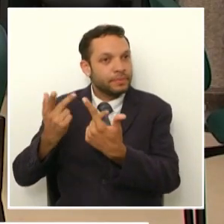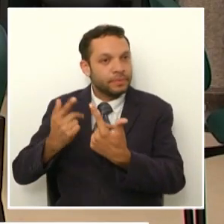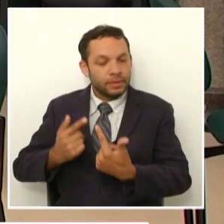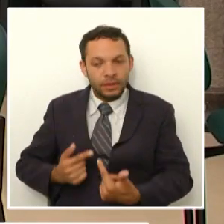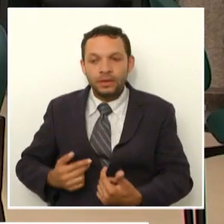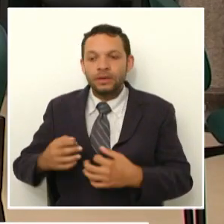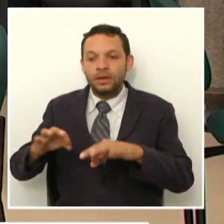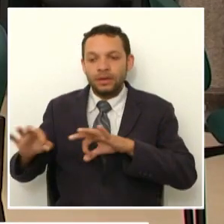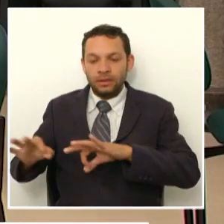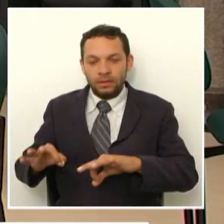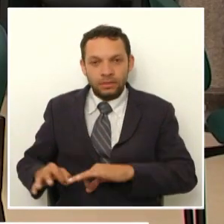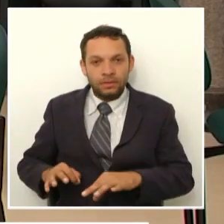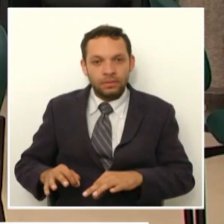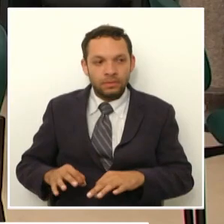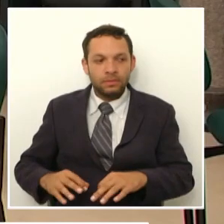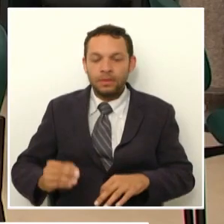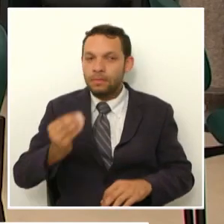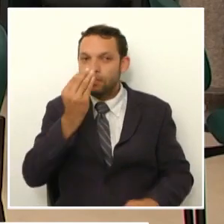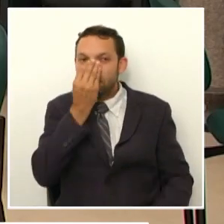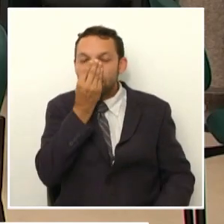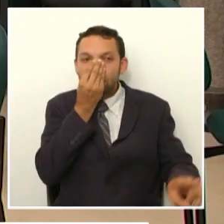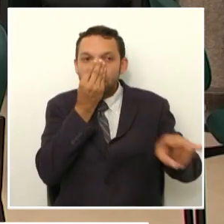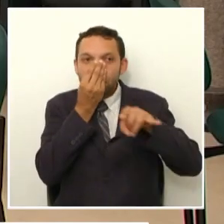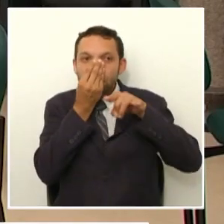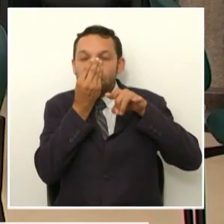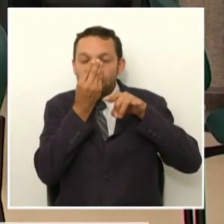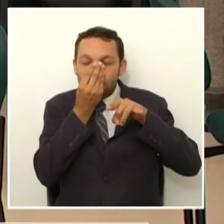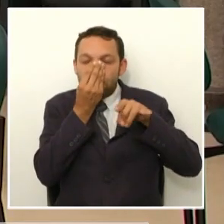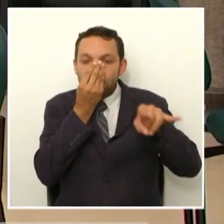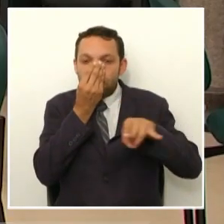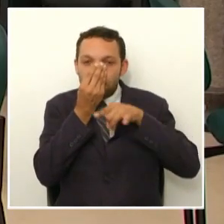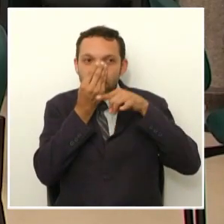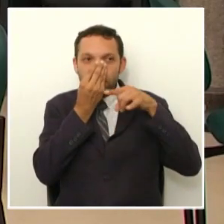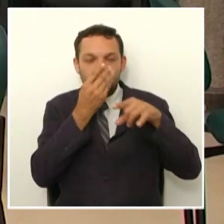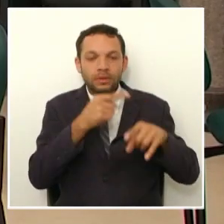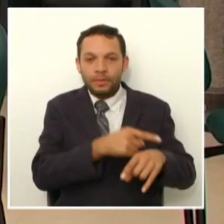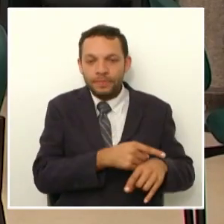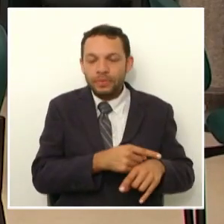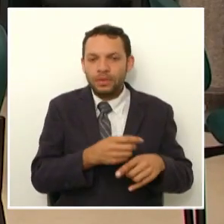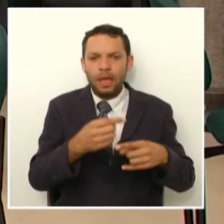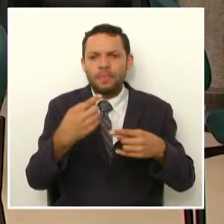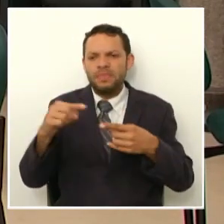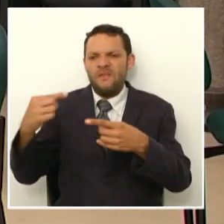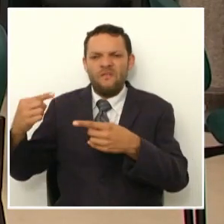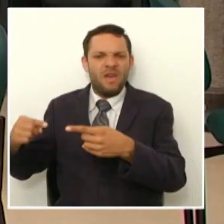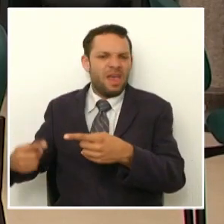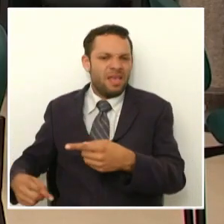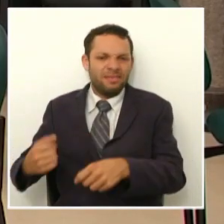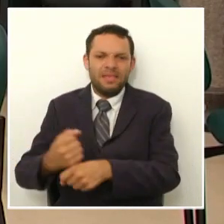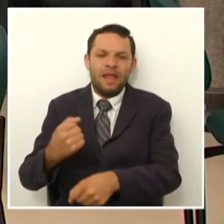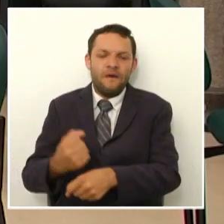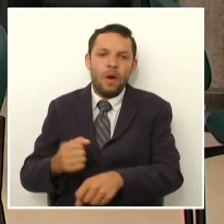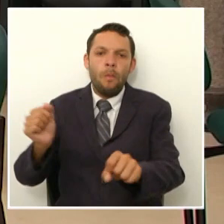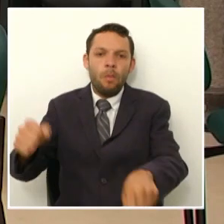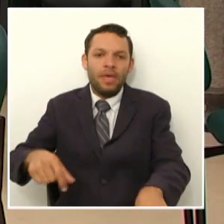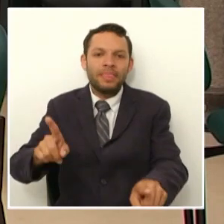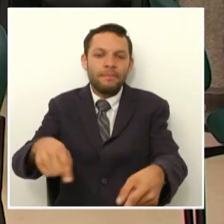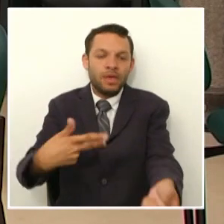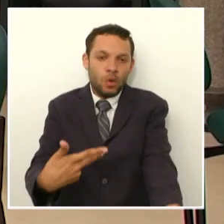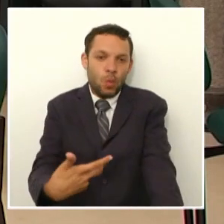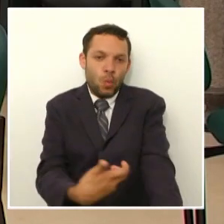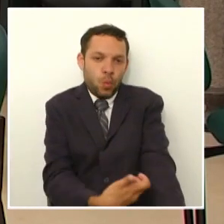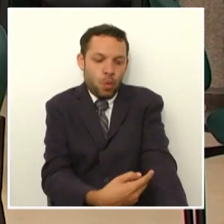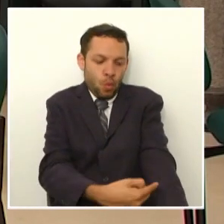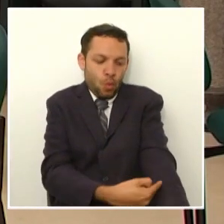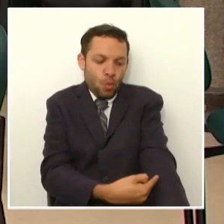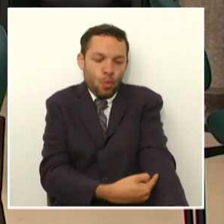anestesia es que le pongo una careta y ya. Pero resulta que es que hay muchas modalidades de la anestesia. Que